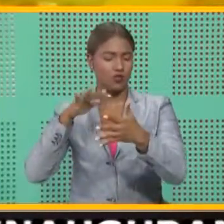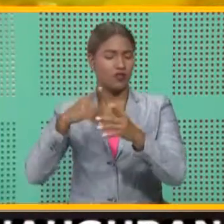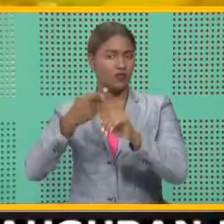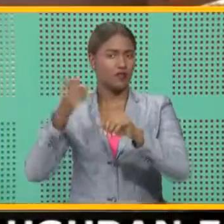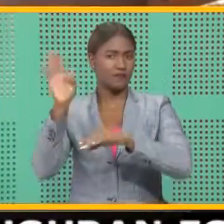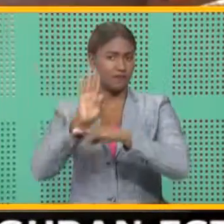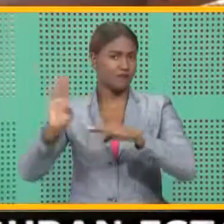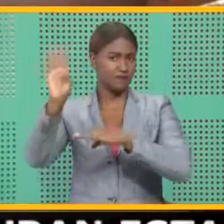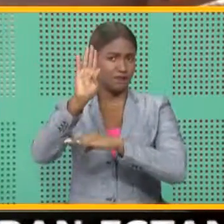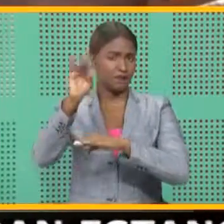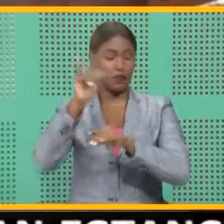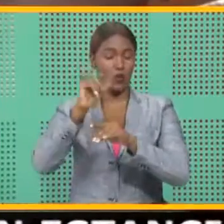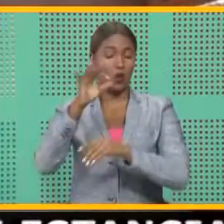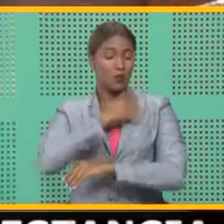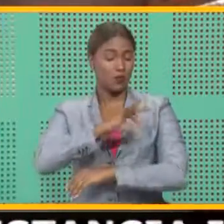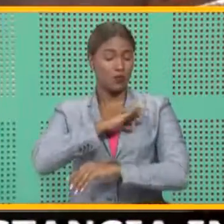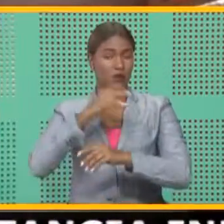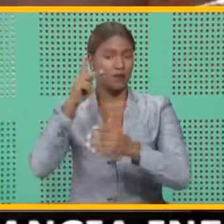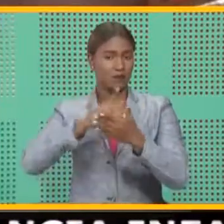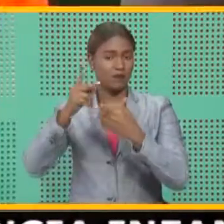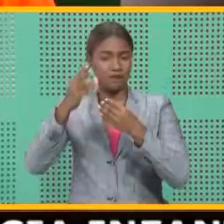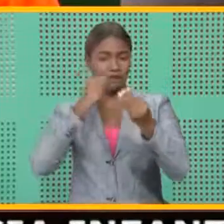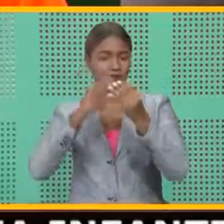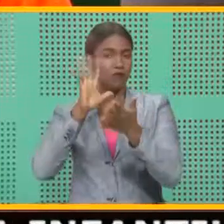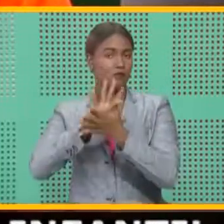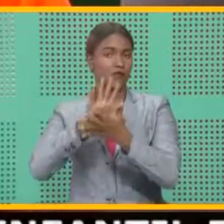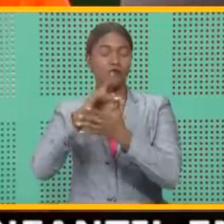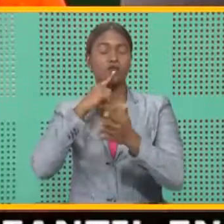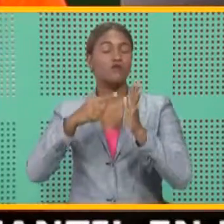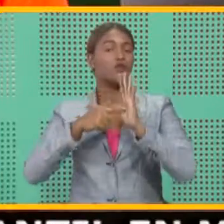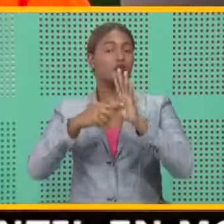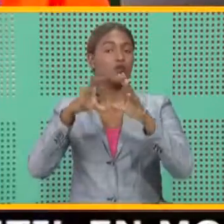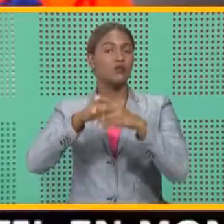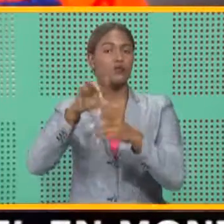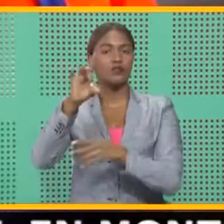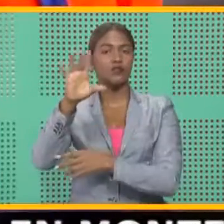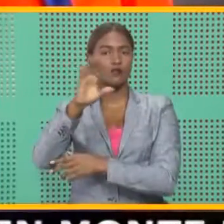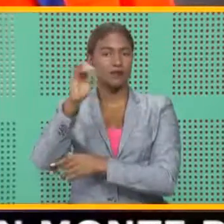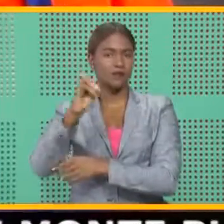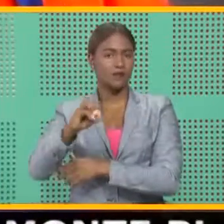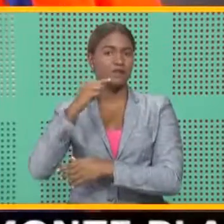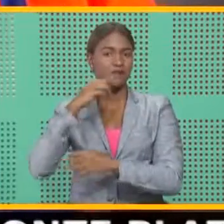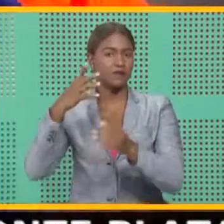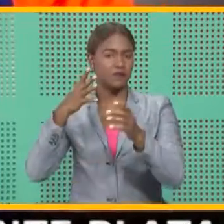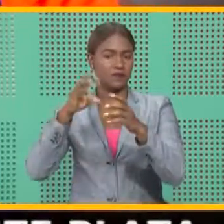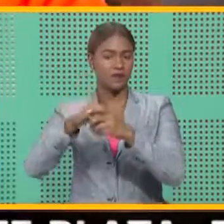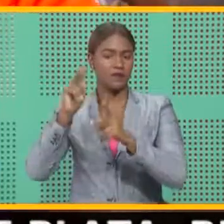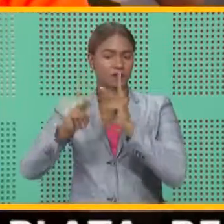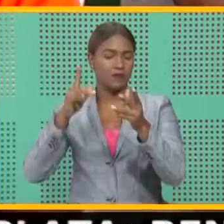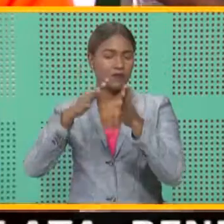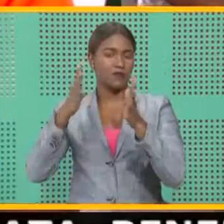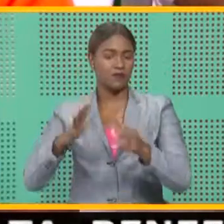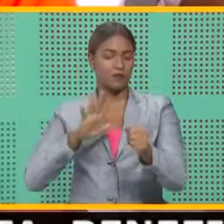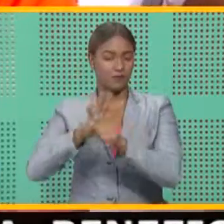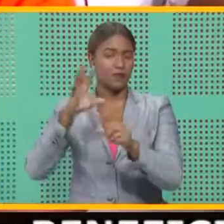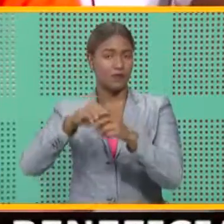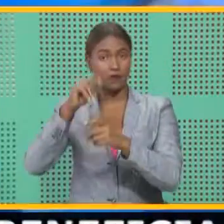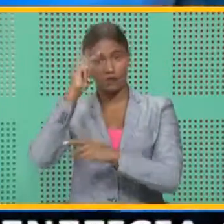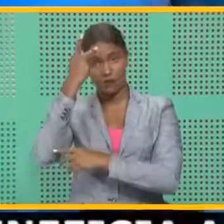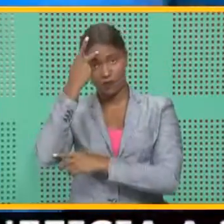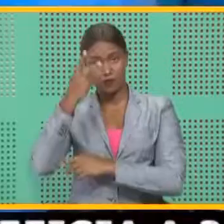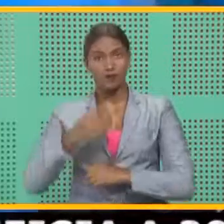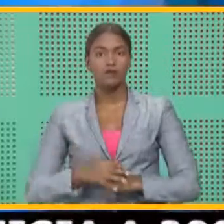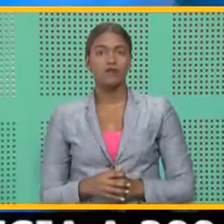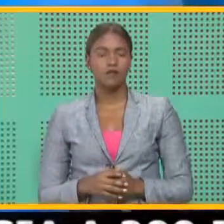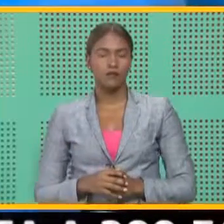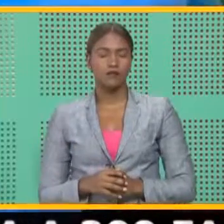De igual manera, los beneficiarios del programa de alimentación escolar representan el 85% de la matrícula estudiantil pública.